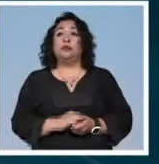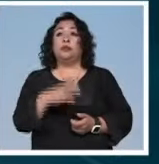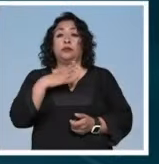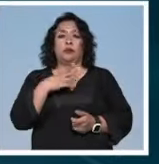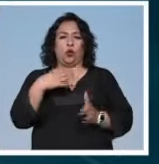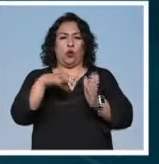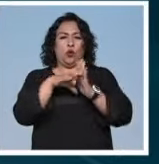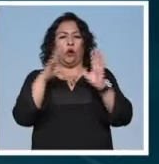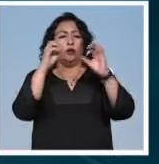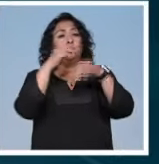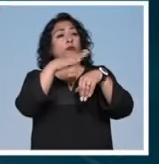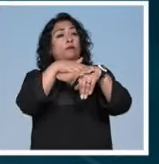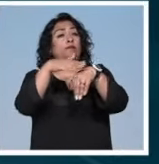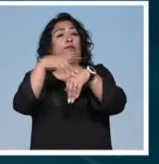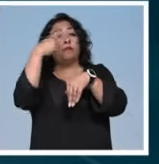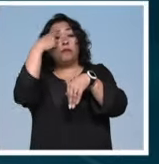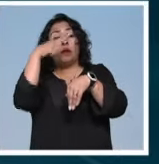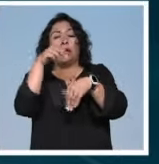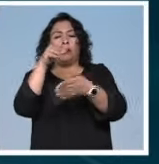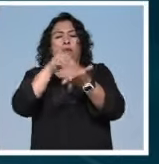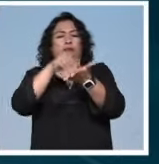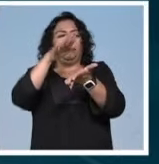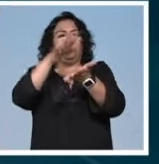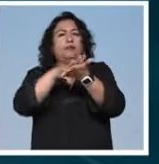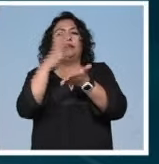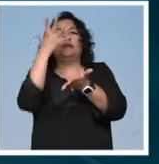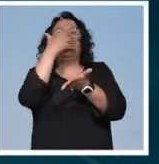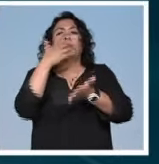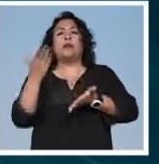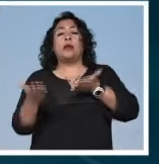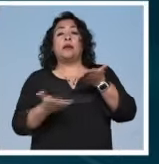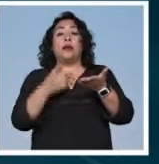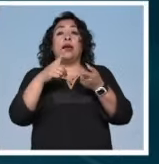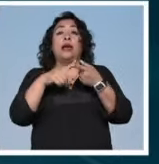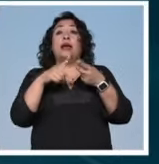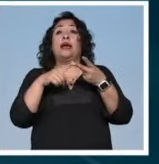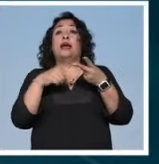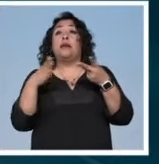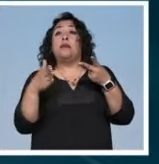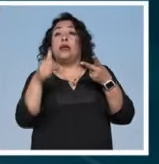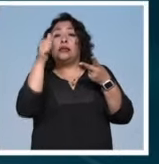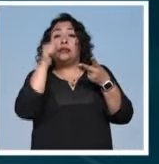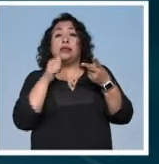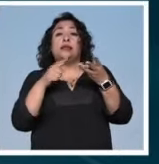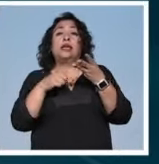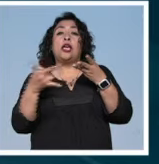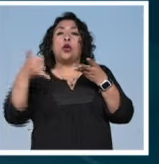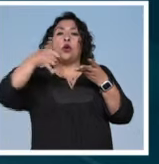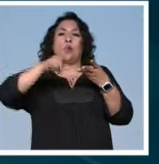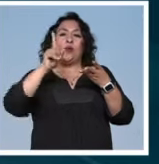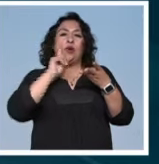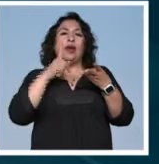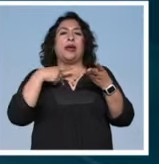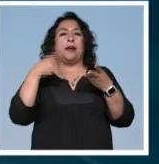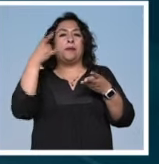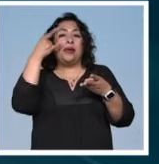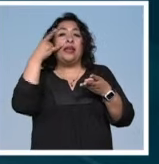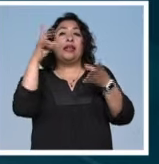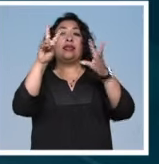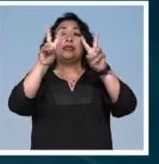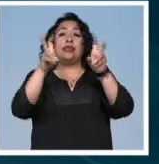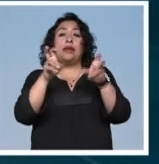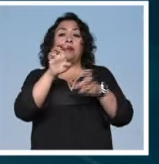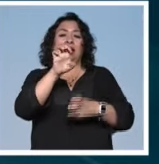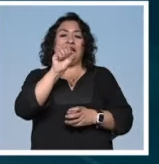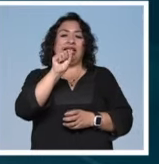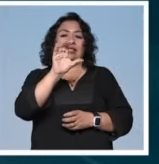Cuarto Oscuro hace un llamado para inmortalizar la belleza del baile. Peces ciegos, sirenas y piratas, les hablaremos de la obra